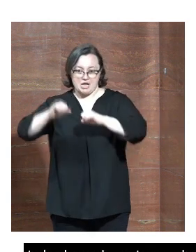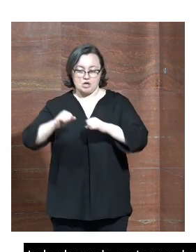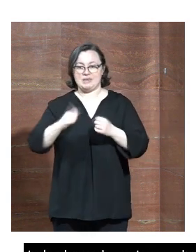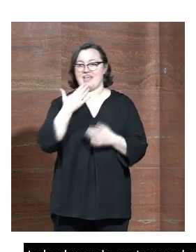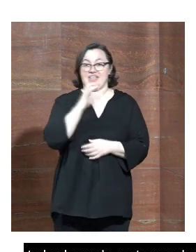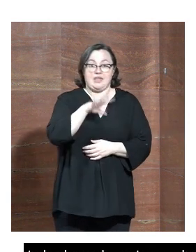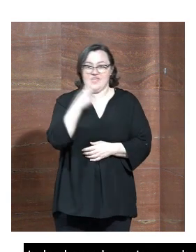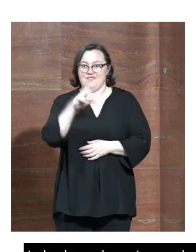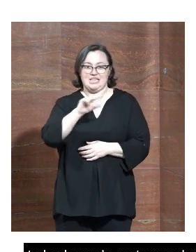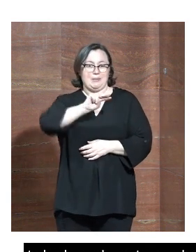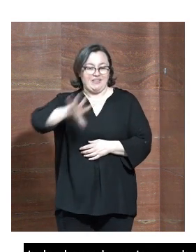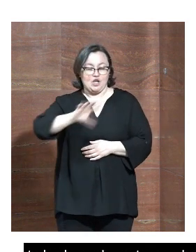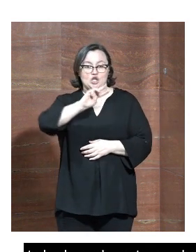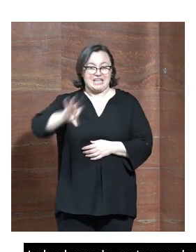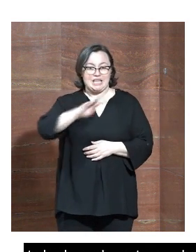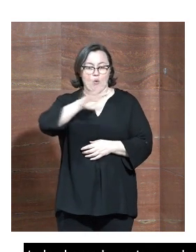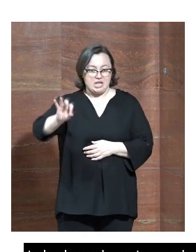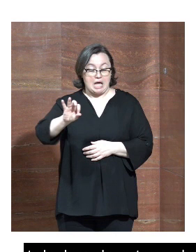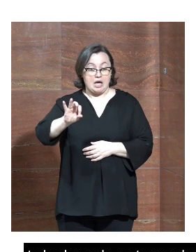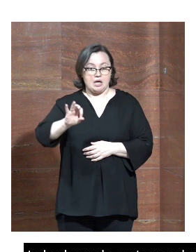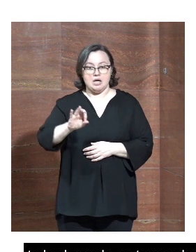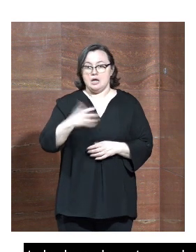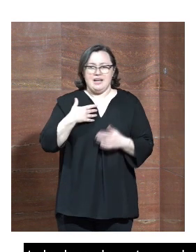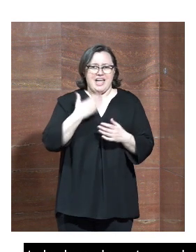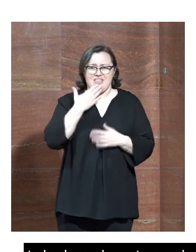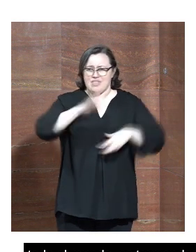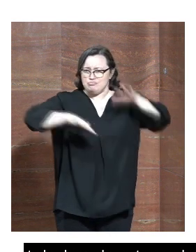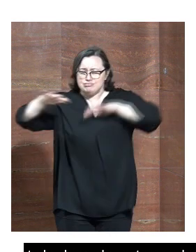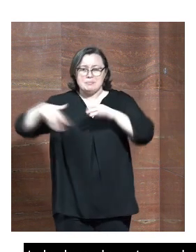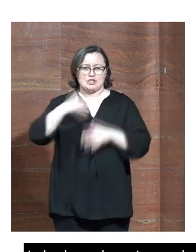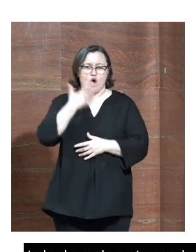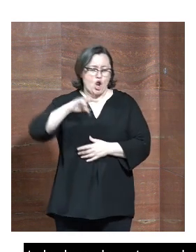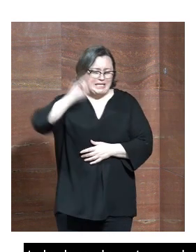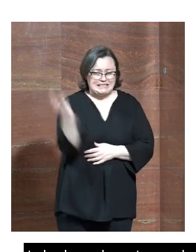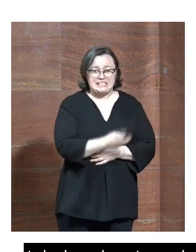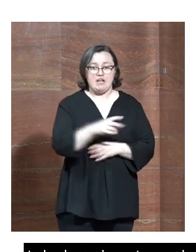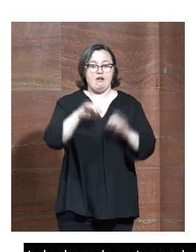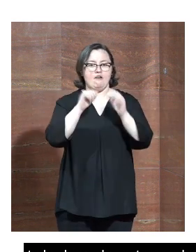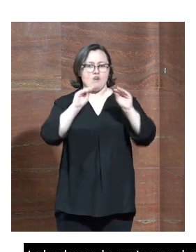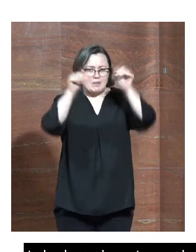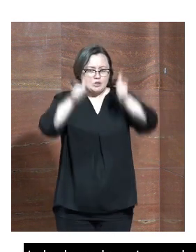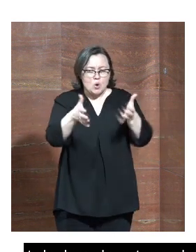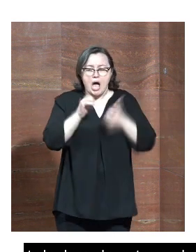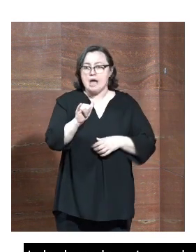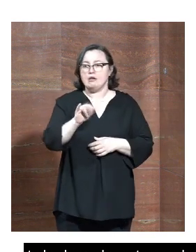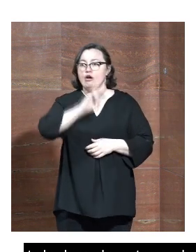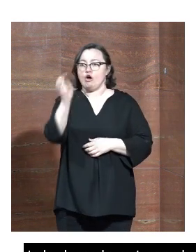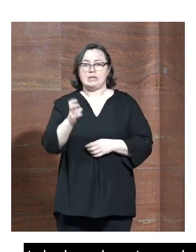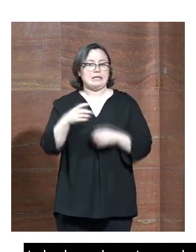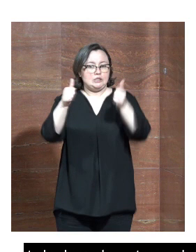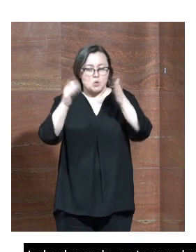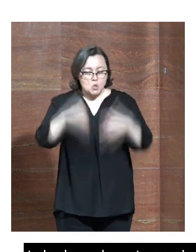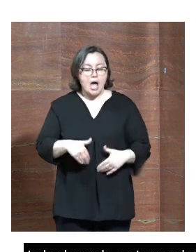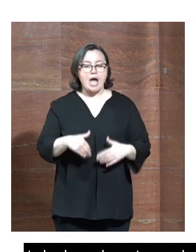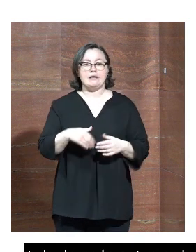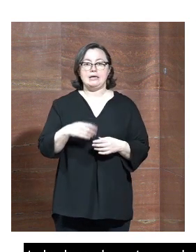personas con 15 años, 20, 25, 30, 40, las hay de todos tipos y colores. Personas con formación, personas